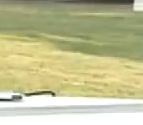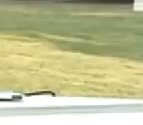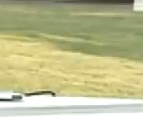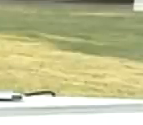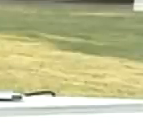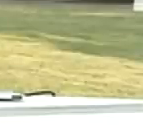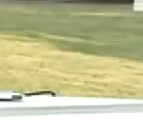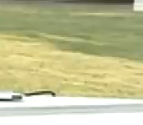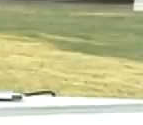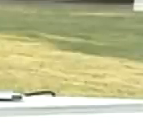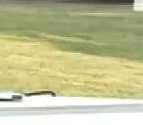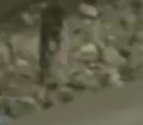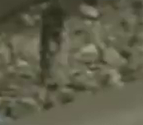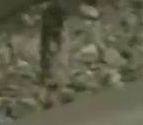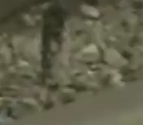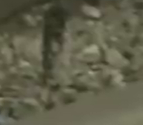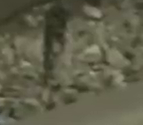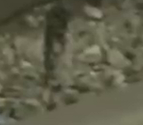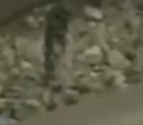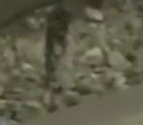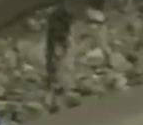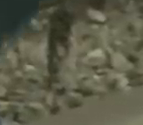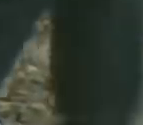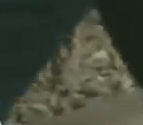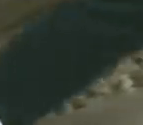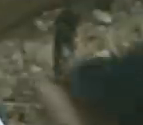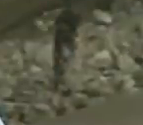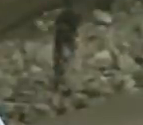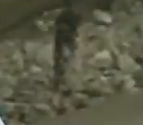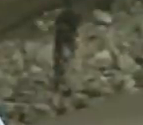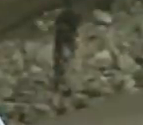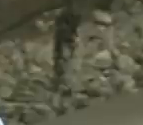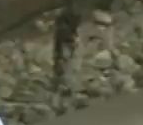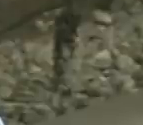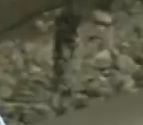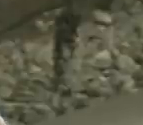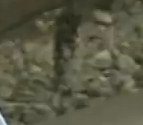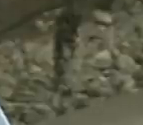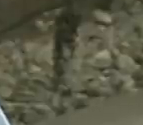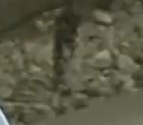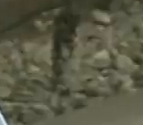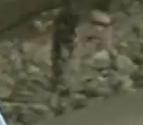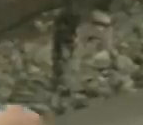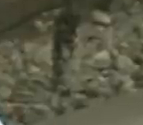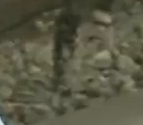ernesto villegas forjar el benjamín de los benjamines